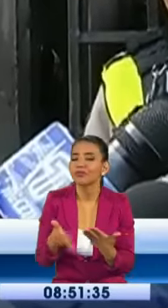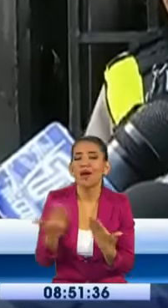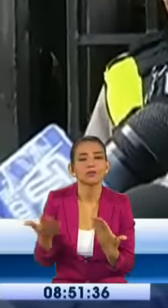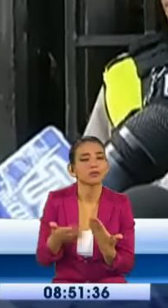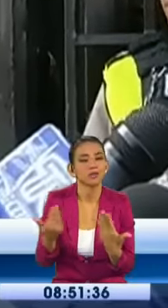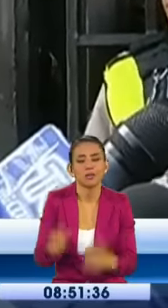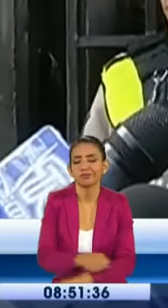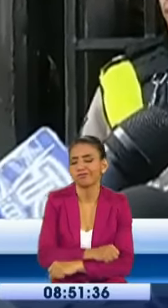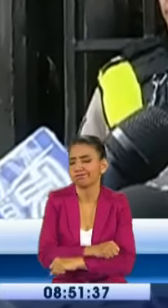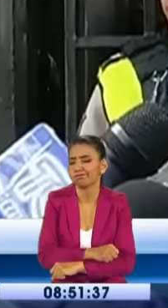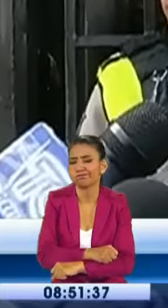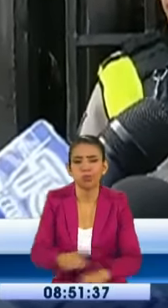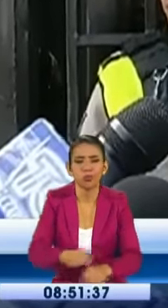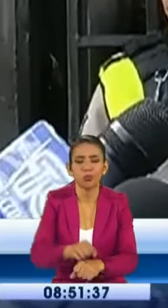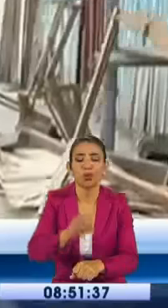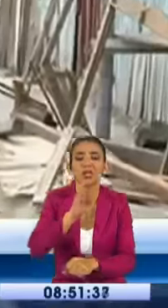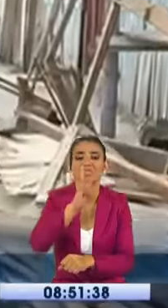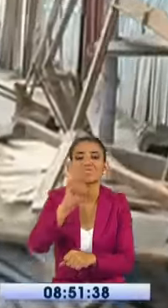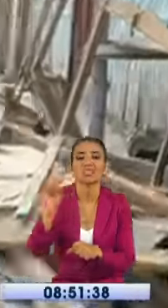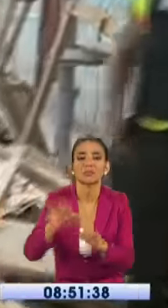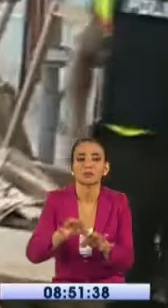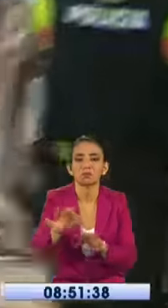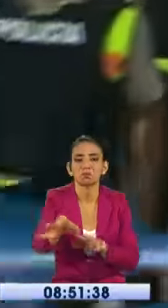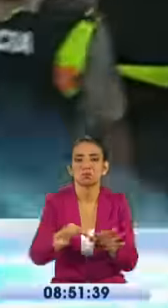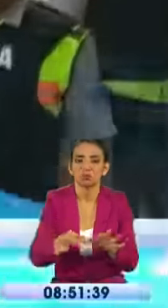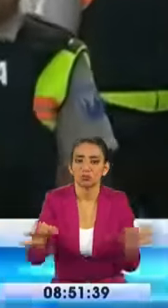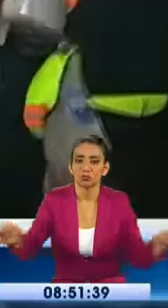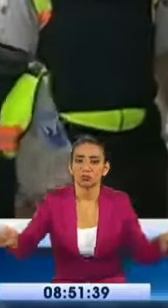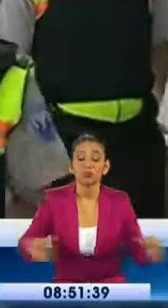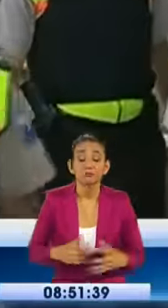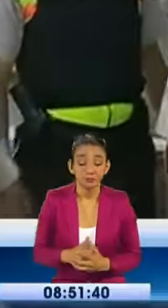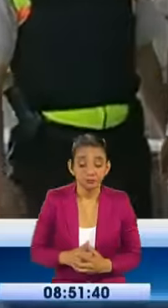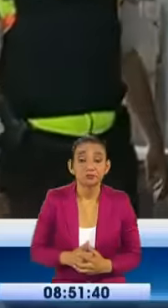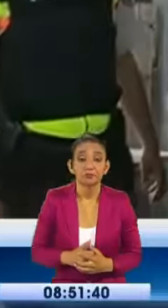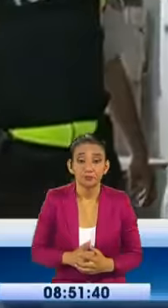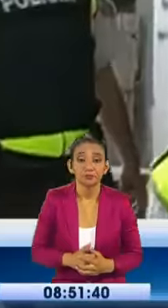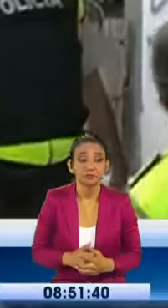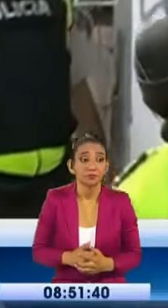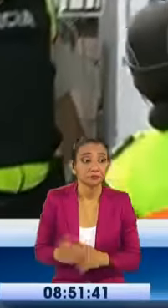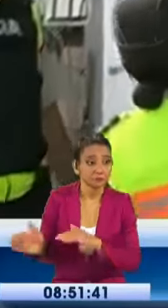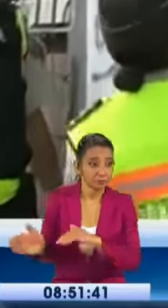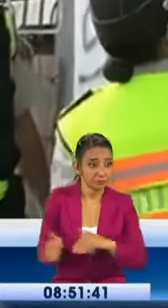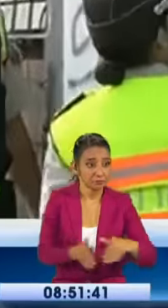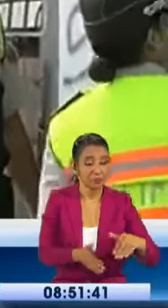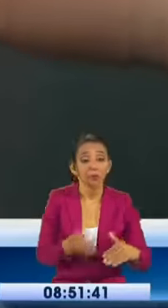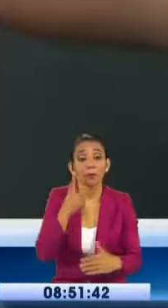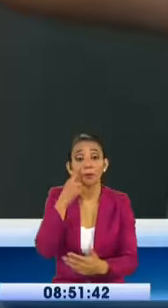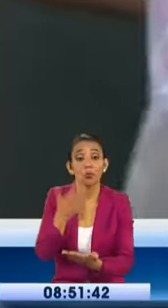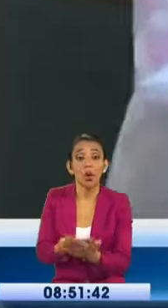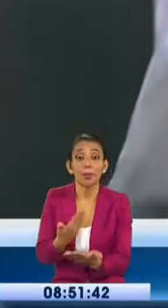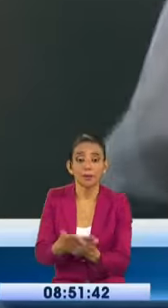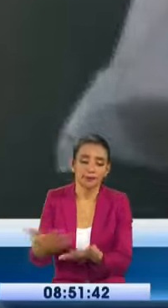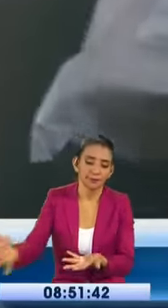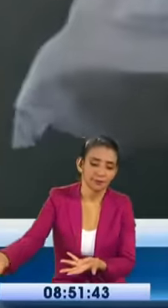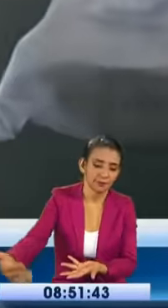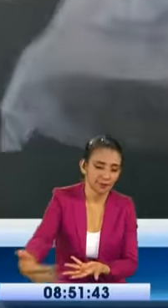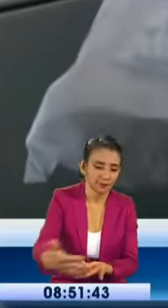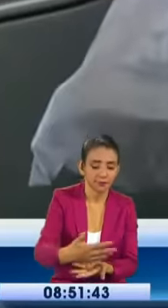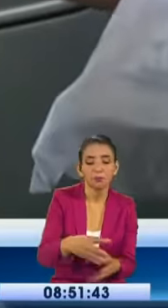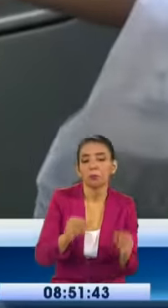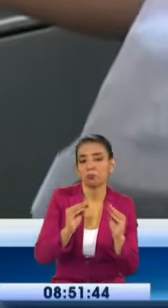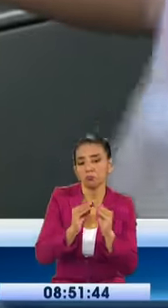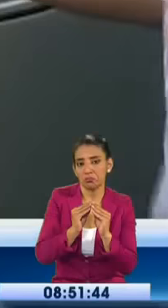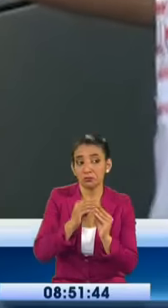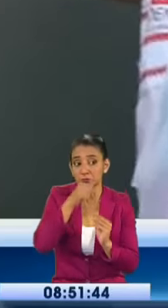unos 60 metros a la redonda efectiva. En el procedimiento se incautaron también otras evidencias. Se encontró también droga, que